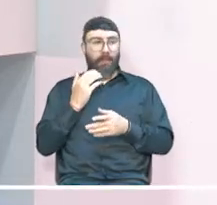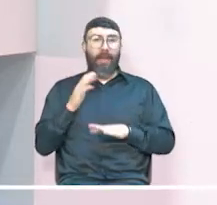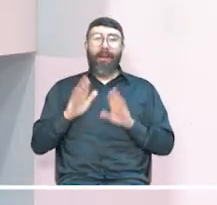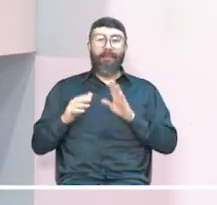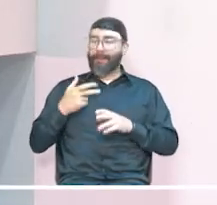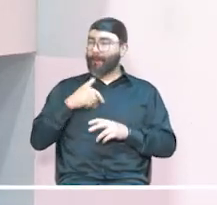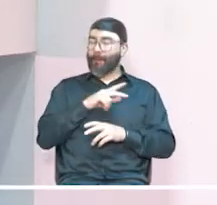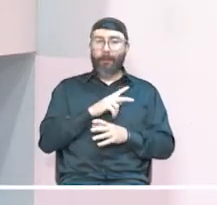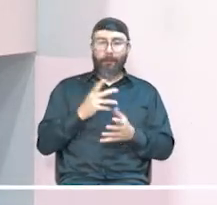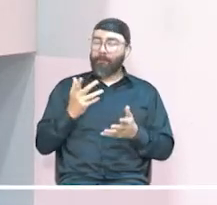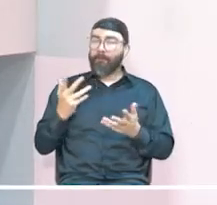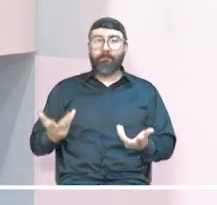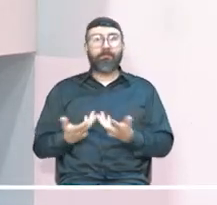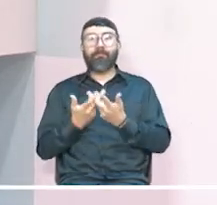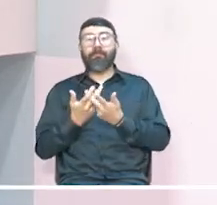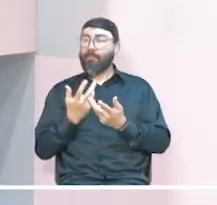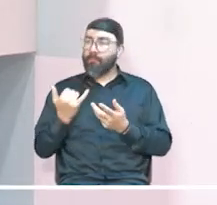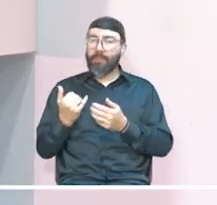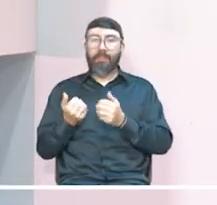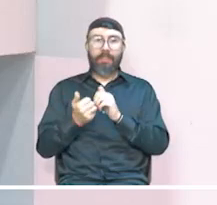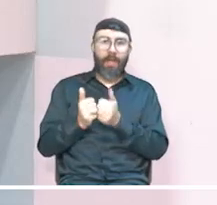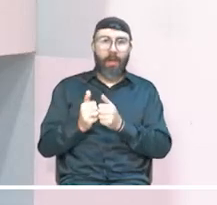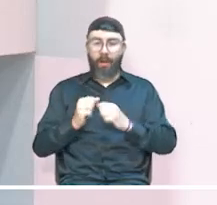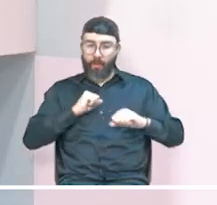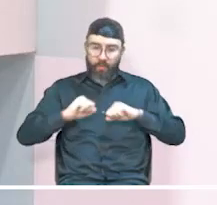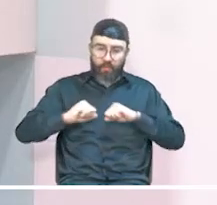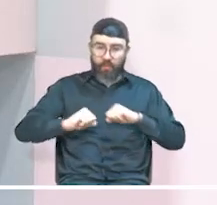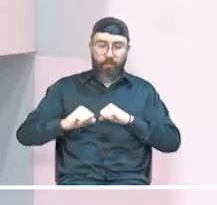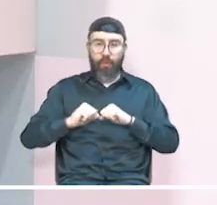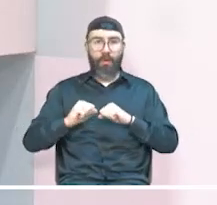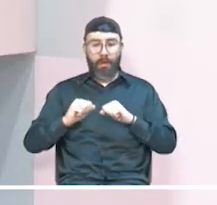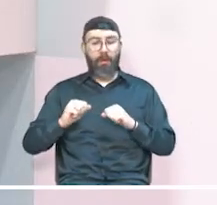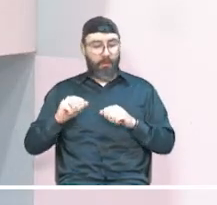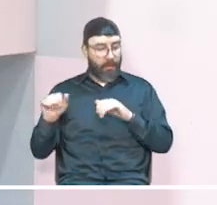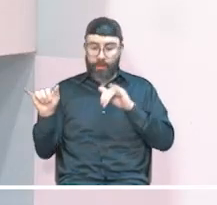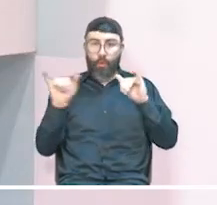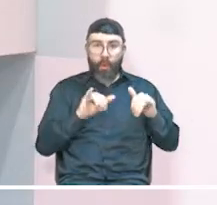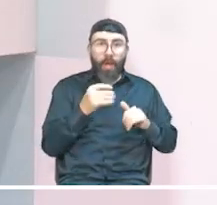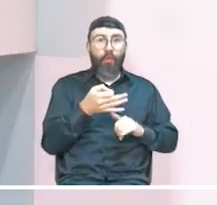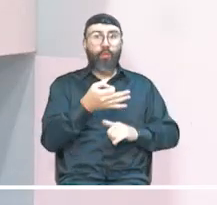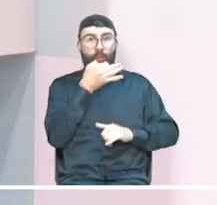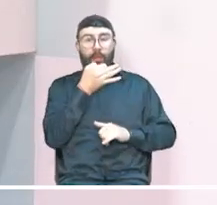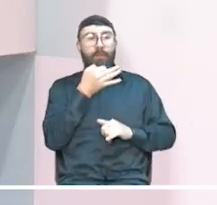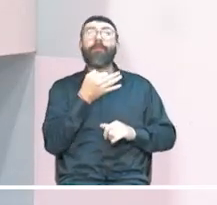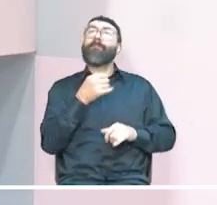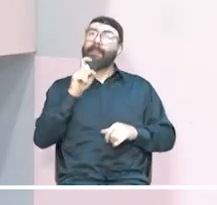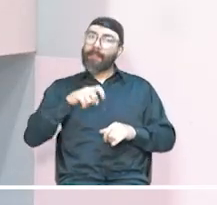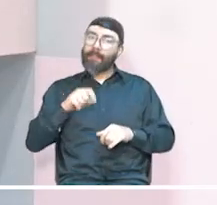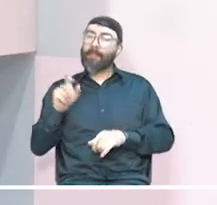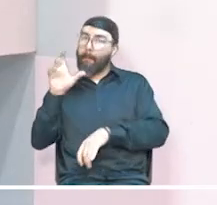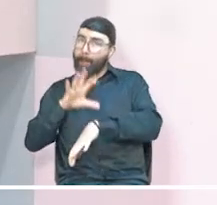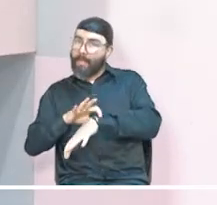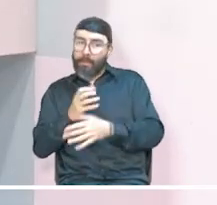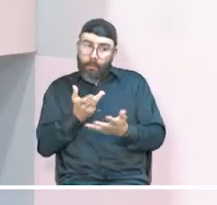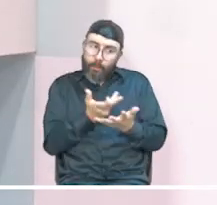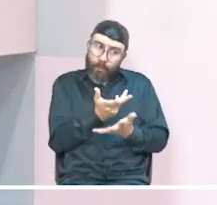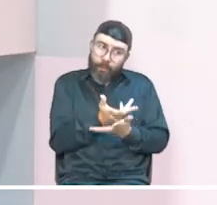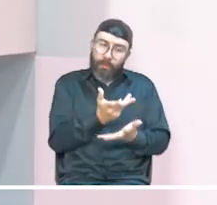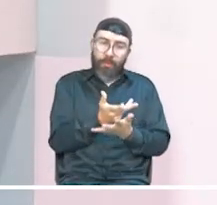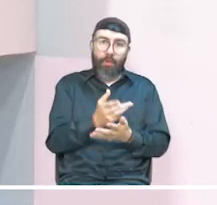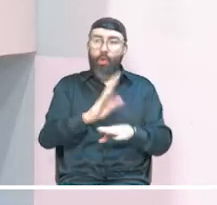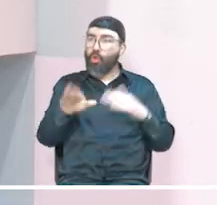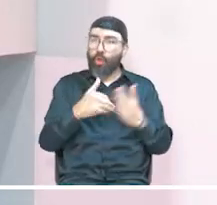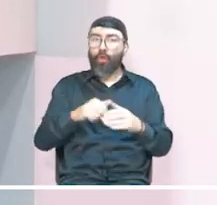que el deporte o el ejercicio es como si fuera un medicamento y requiere una prescripción. Por eso no todas las personas pueden